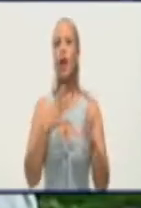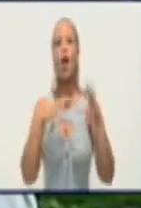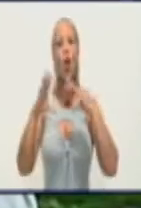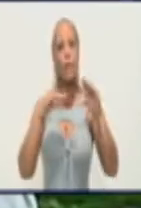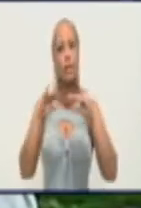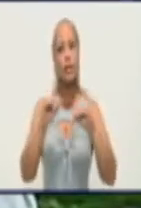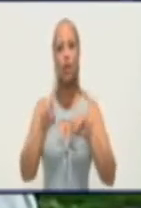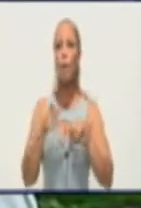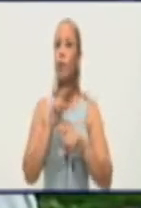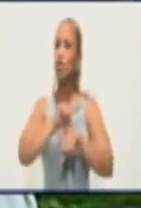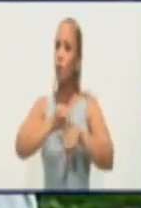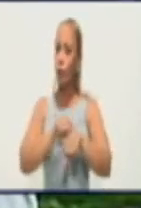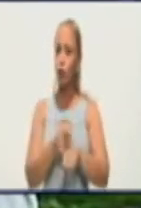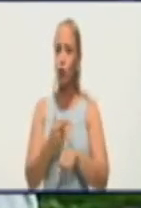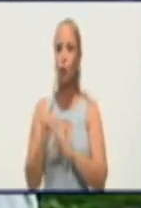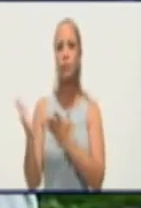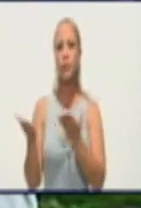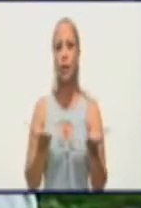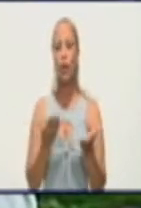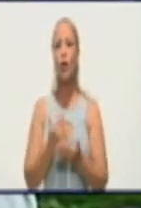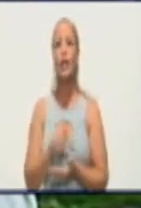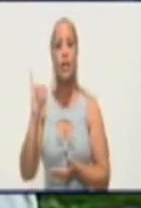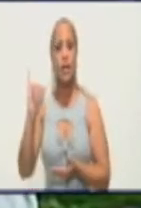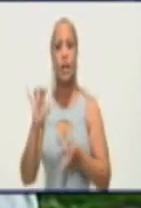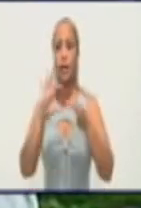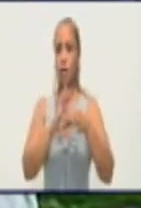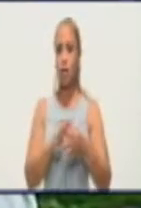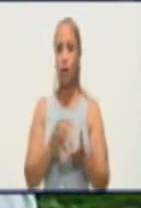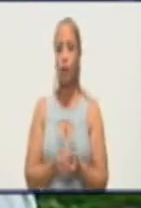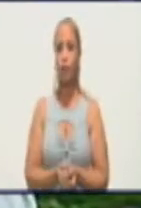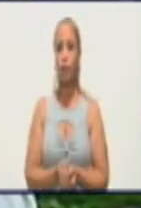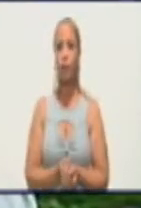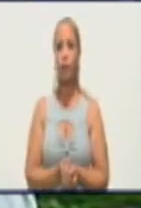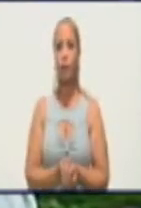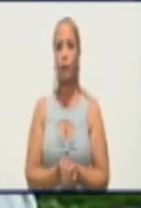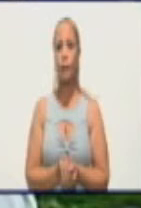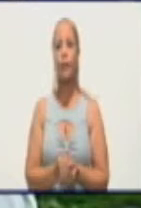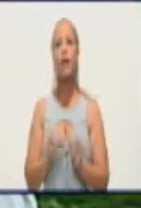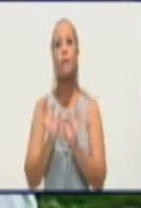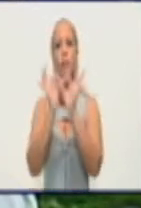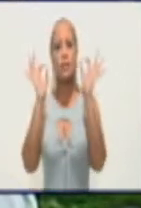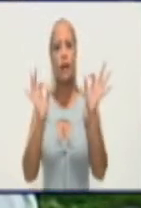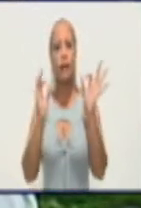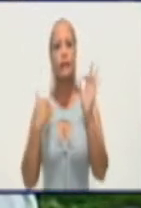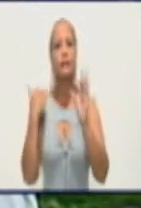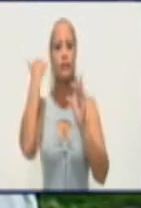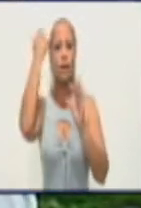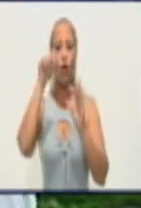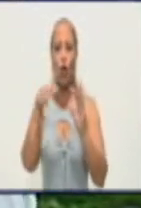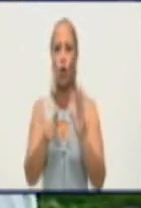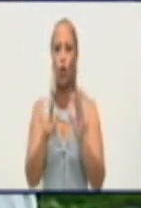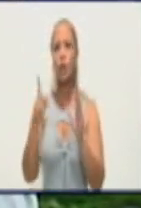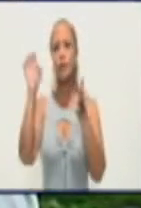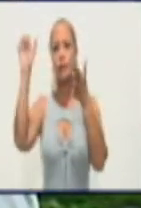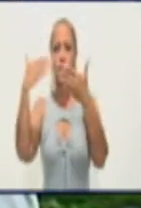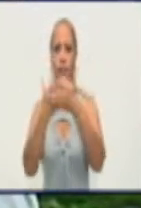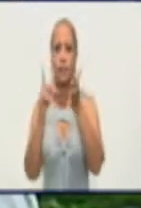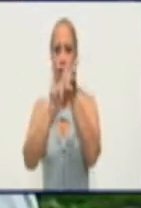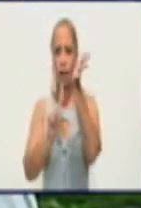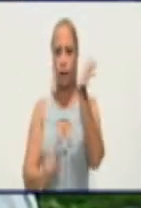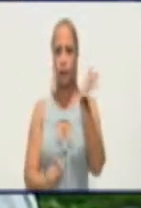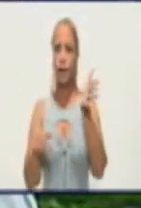los próximos minutos con mi siguiente invitado como es habitual el ingeniero daniel solís prada especialista en desarrollo de la dirección técnica de la empresa